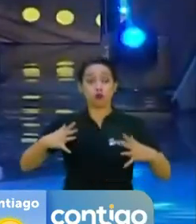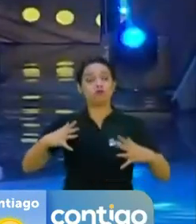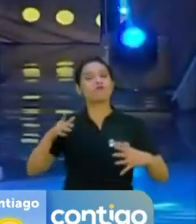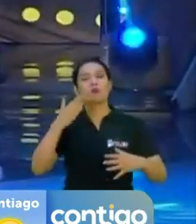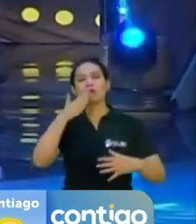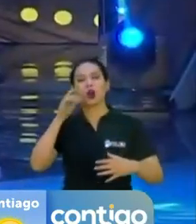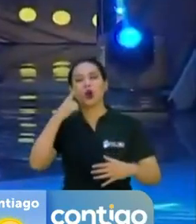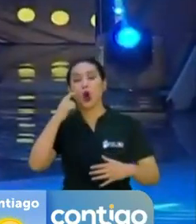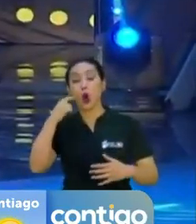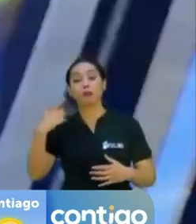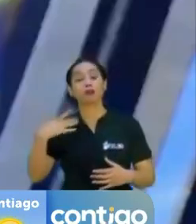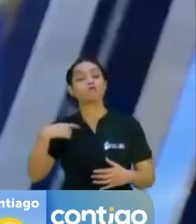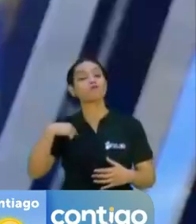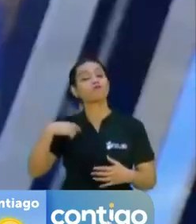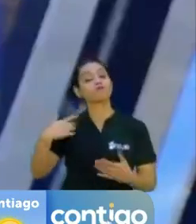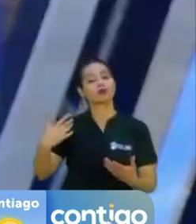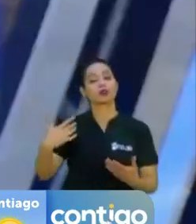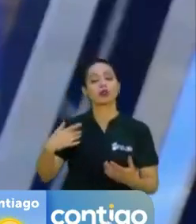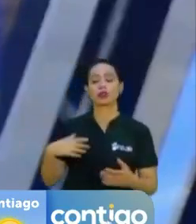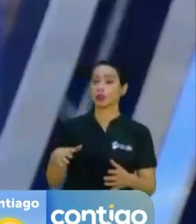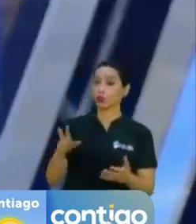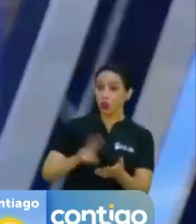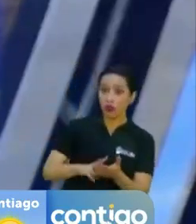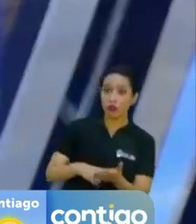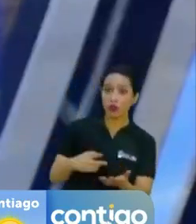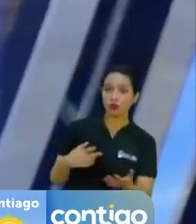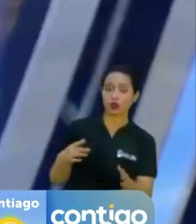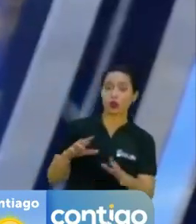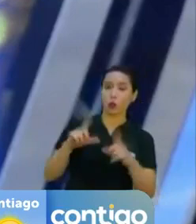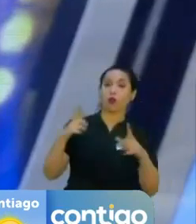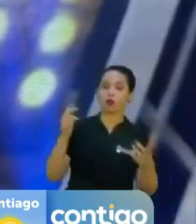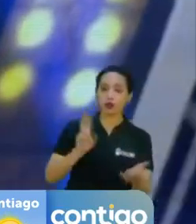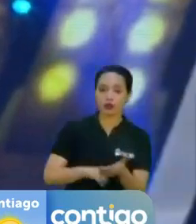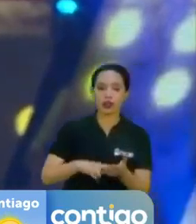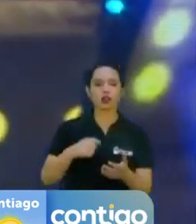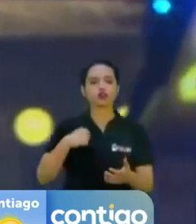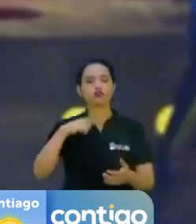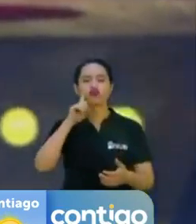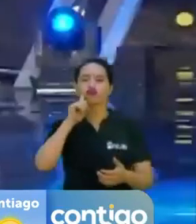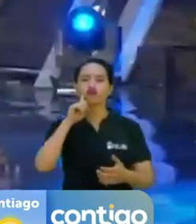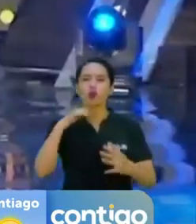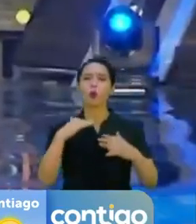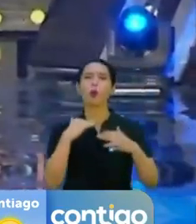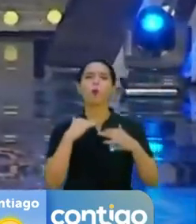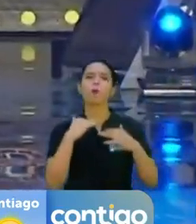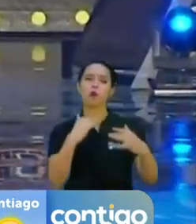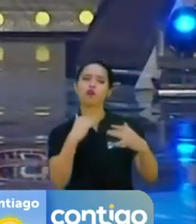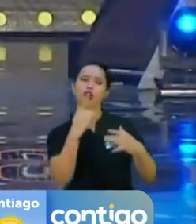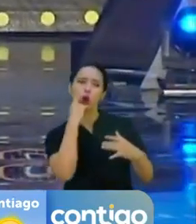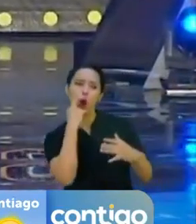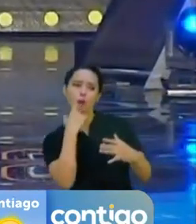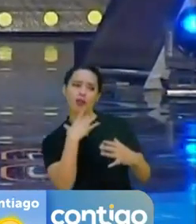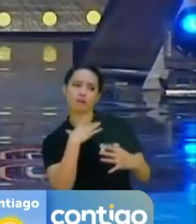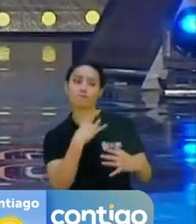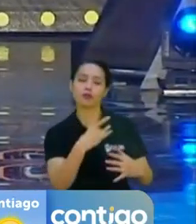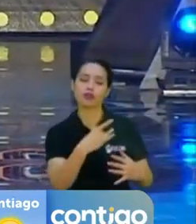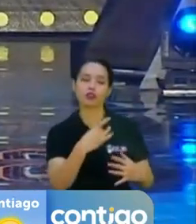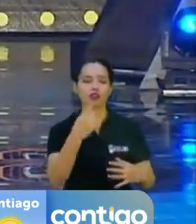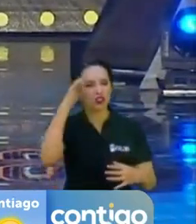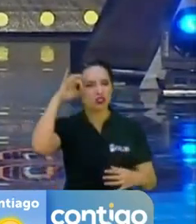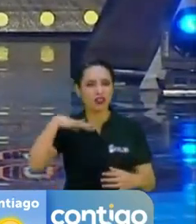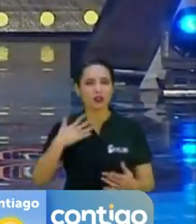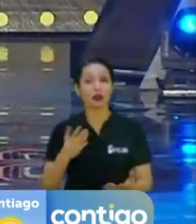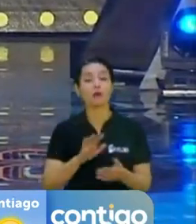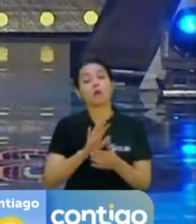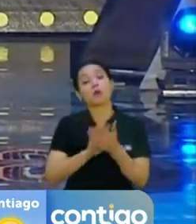en serio. Hoy los golpeé con la noticia. No, de verdad, como que yo tenía mi público objetivo. Yo sabía dónde atacar. Choferes